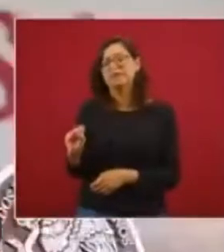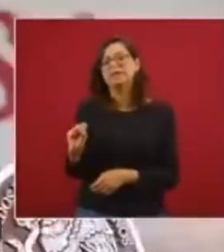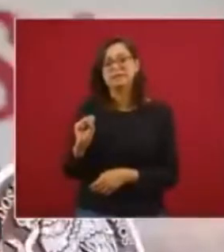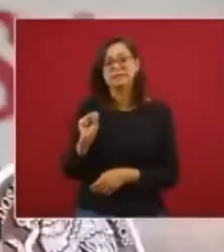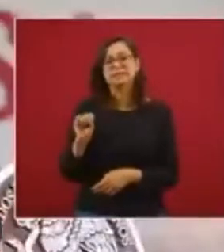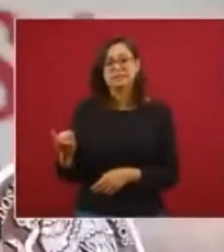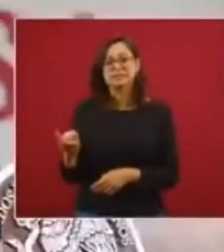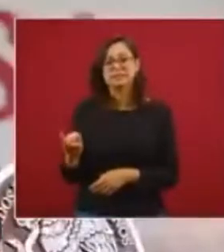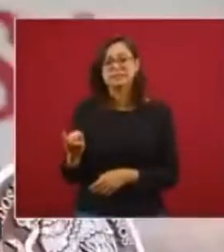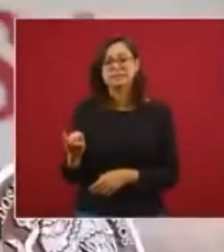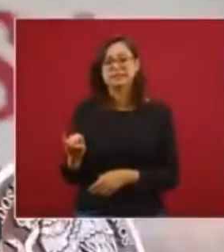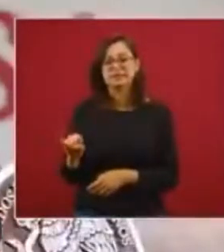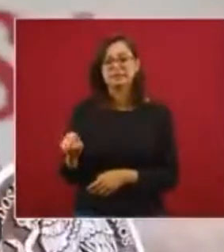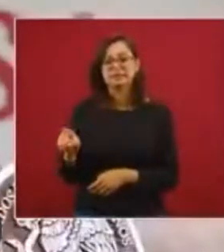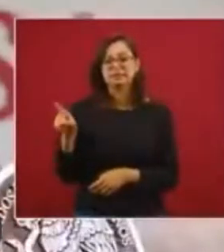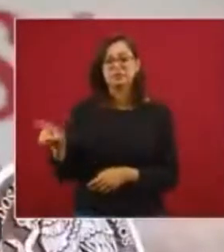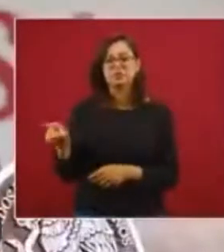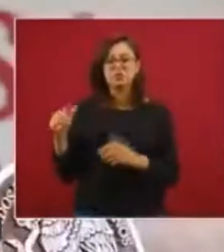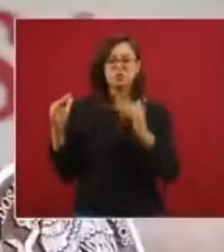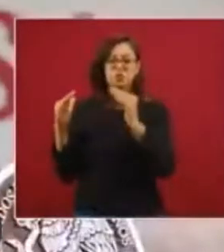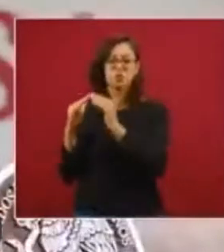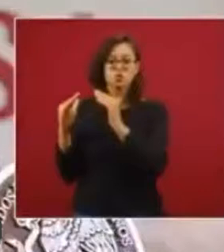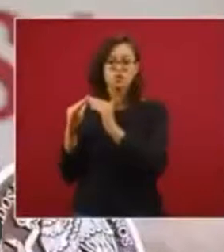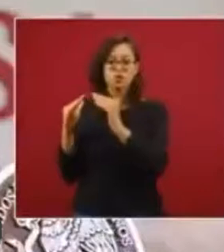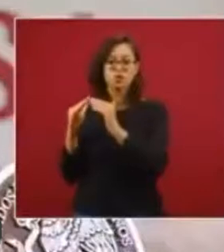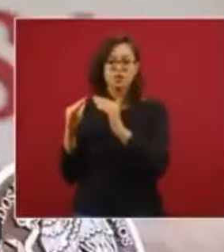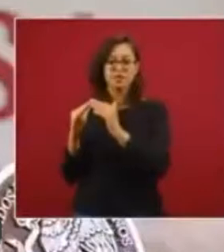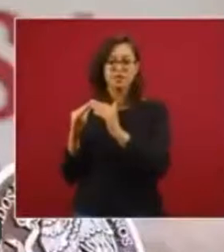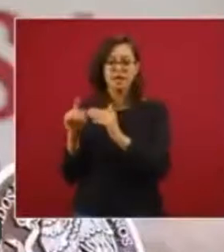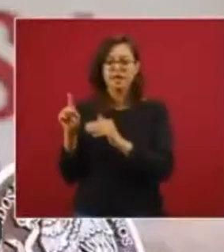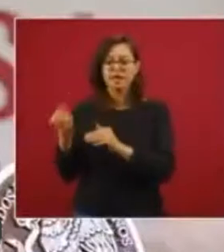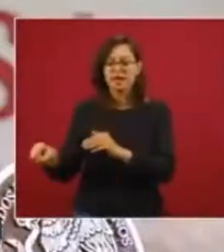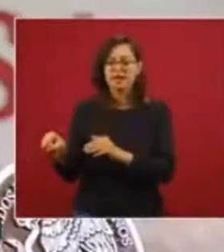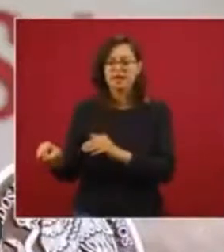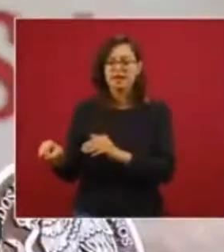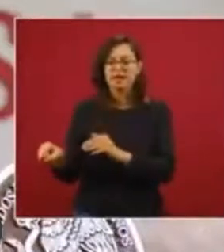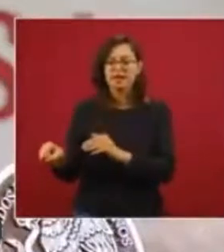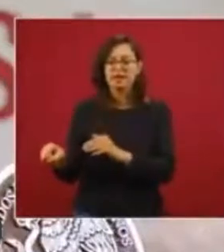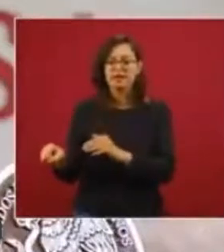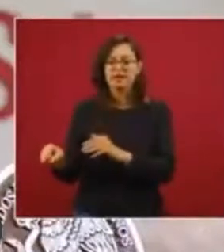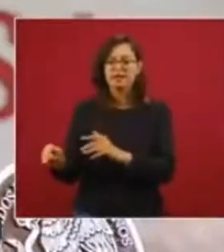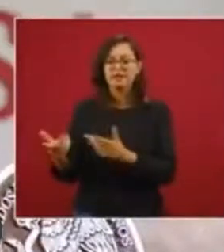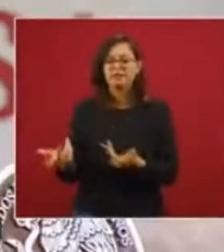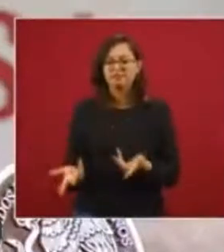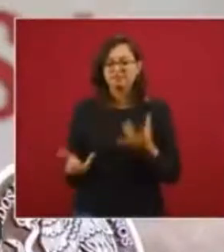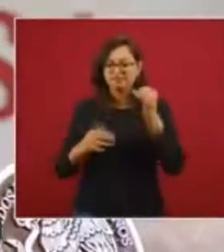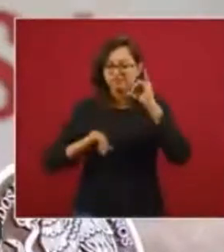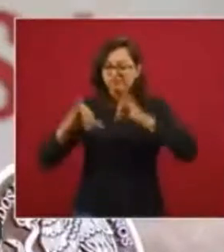fueron a tirarle al patio de su casa, químicos,